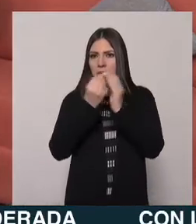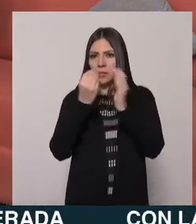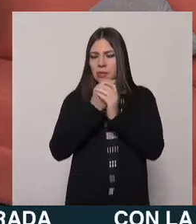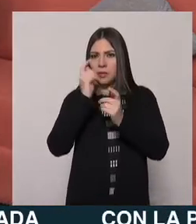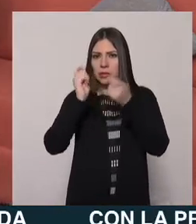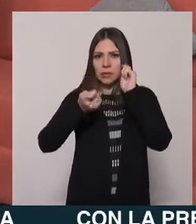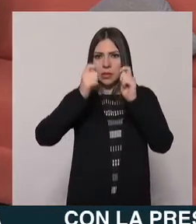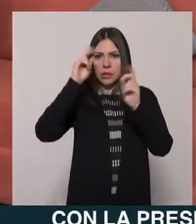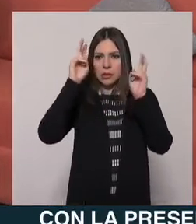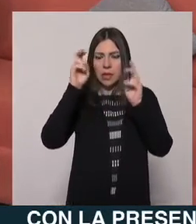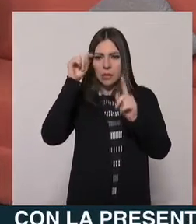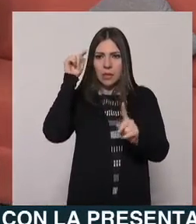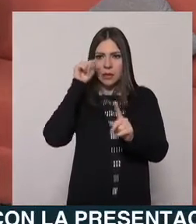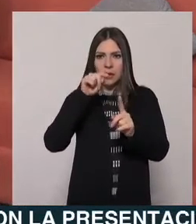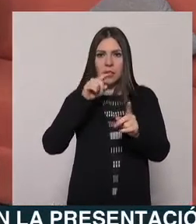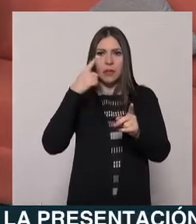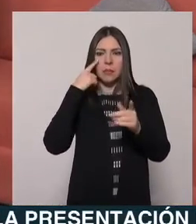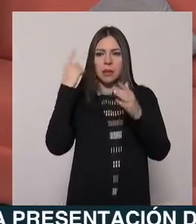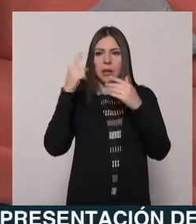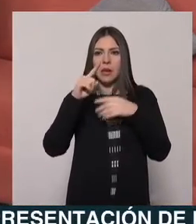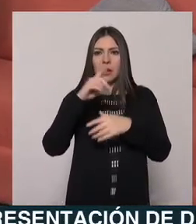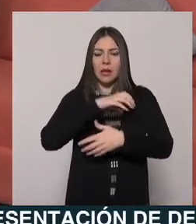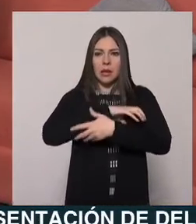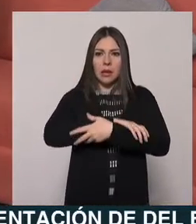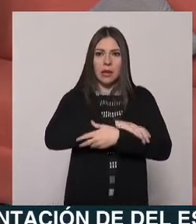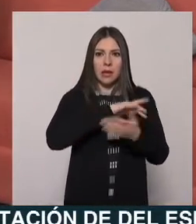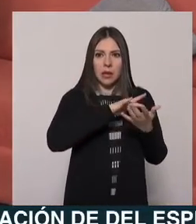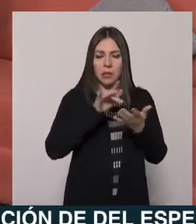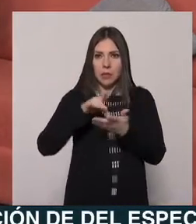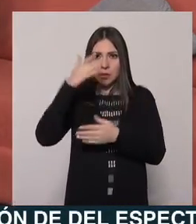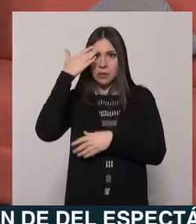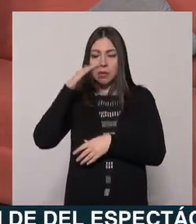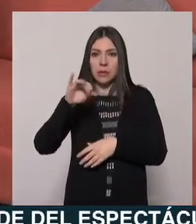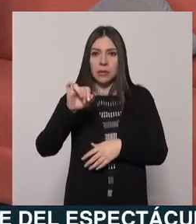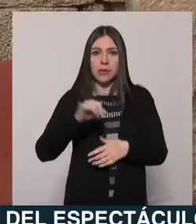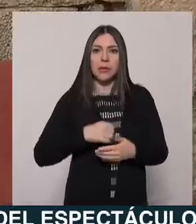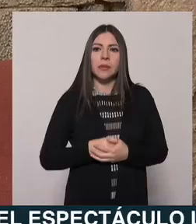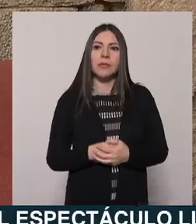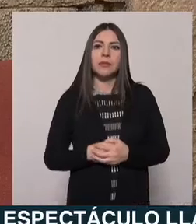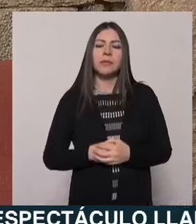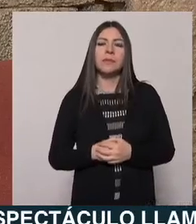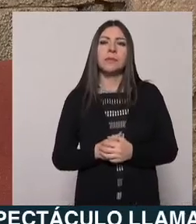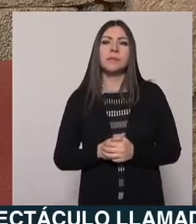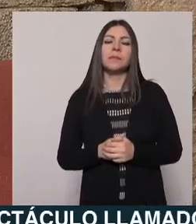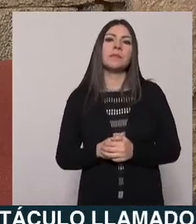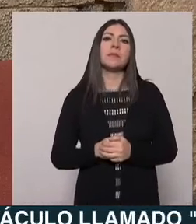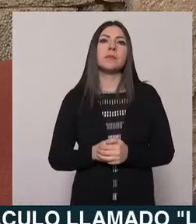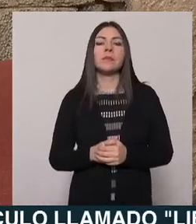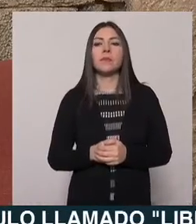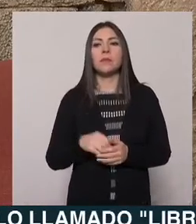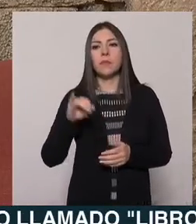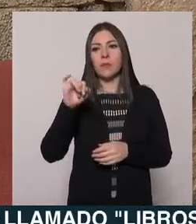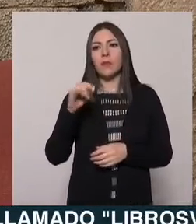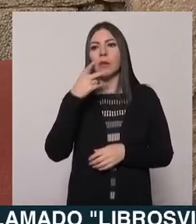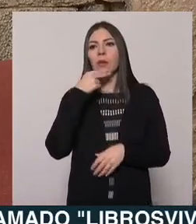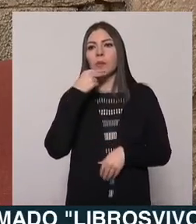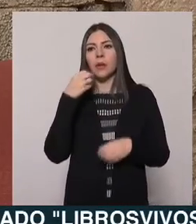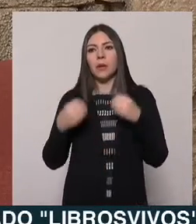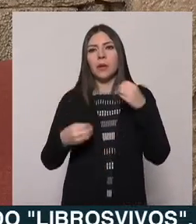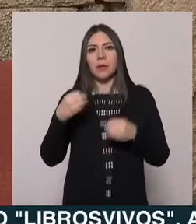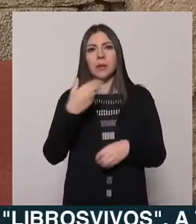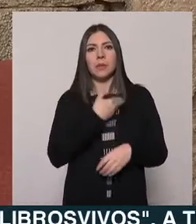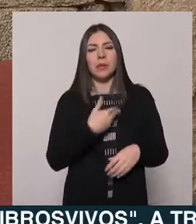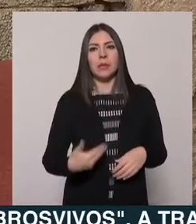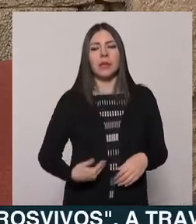el derecho internacional para tratar estos asuntos de sinergias? Sí, cómo no, es el magistrado presidente Rafael